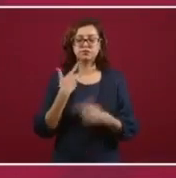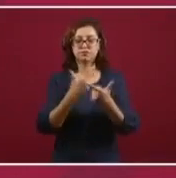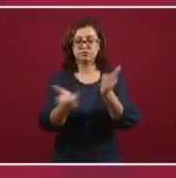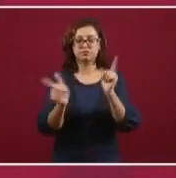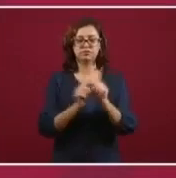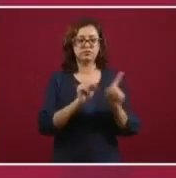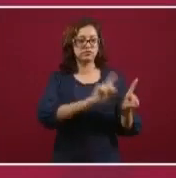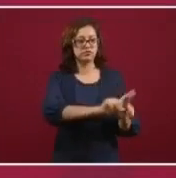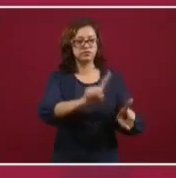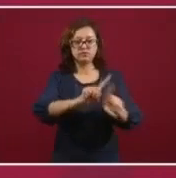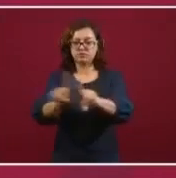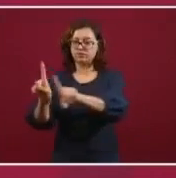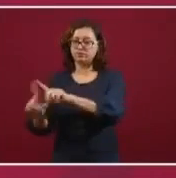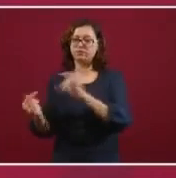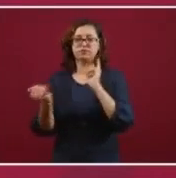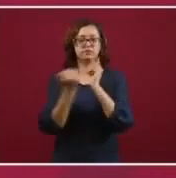partidista.